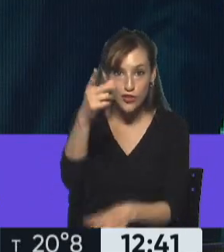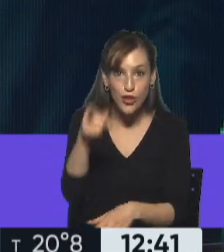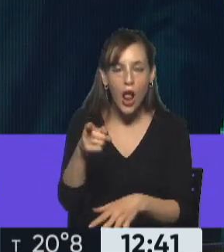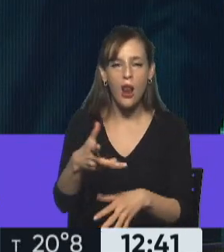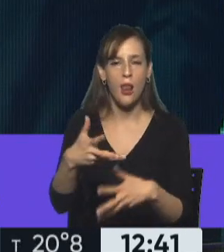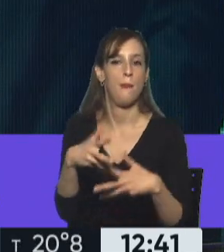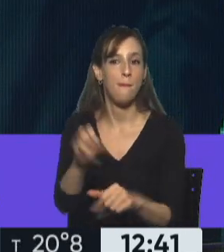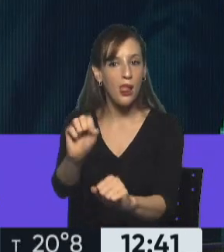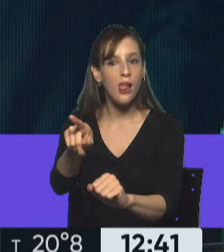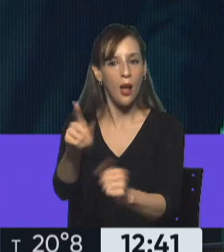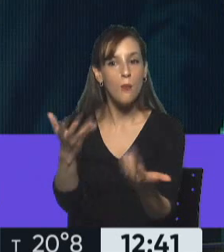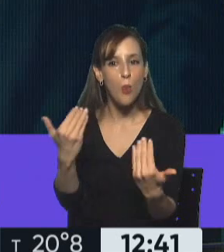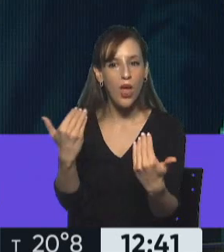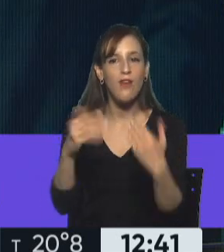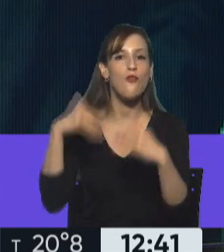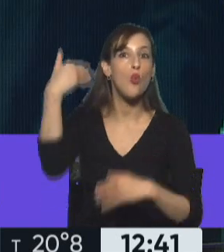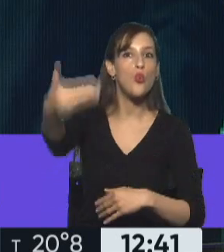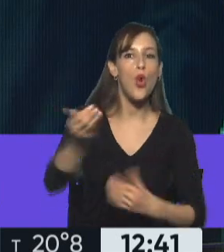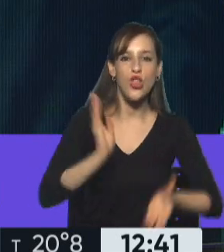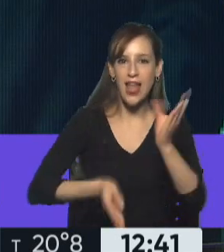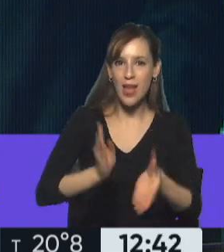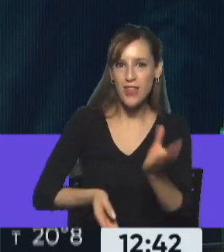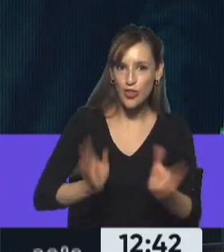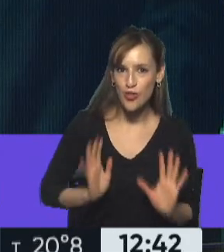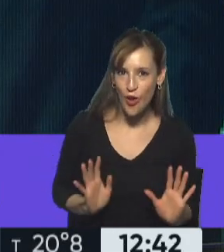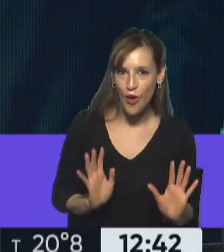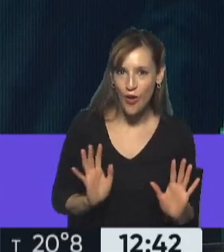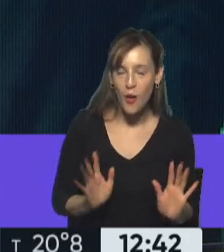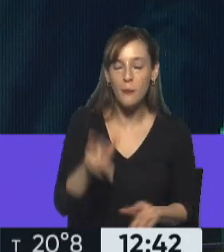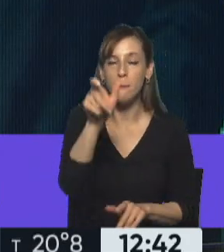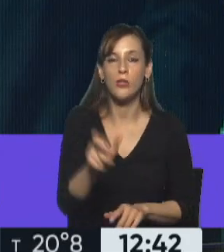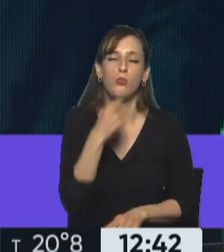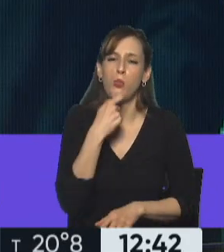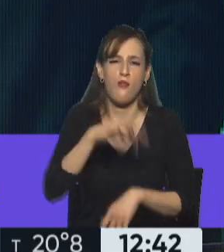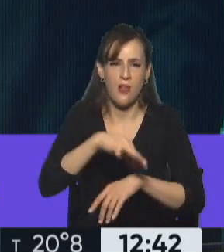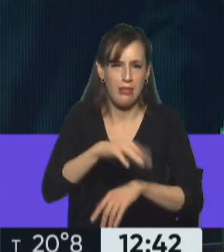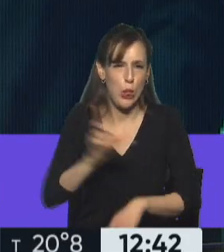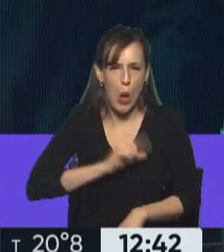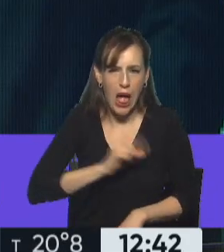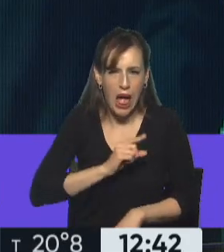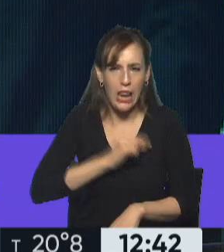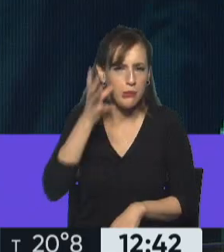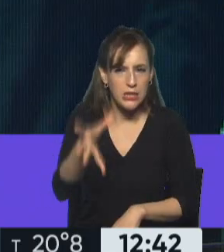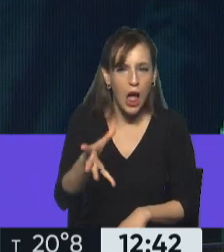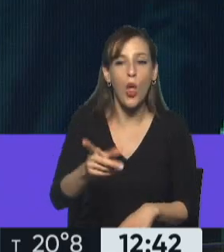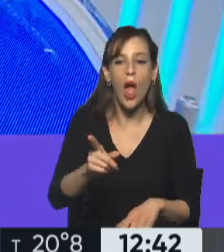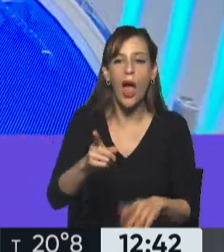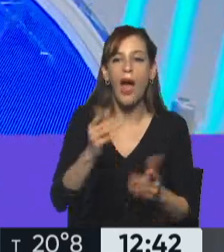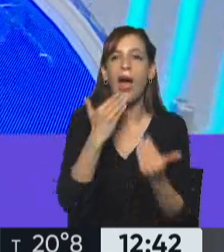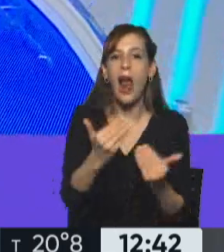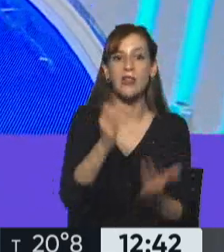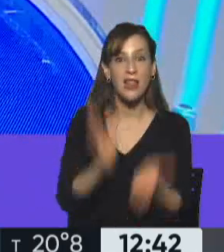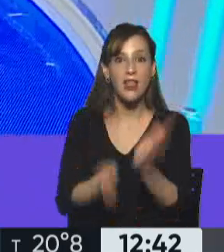muchas patologías que tienen dolor y una de ellas por ejemplo que se llama alodinia en la cual